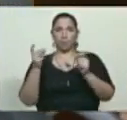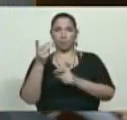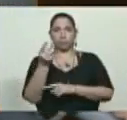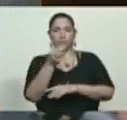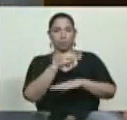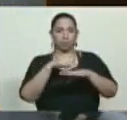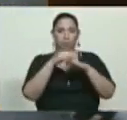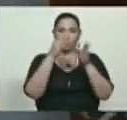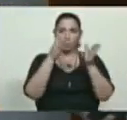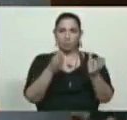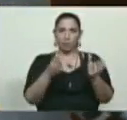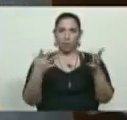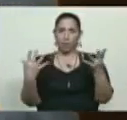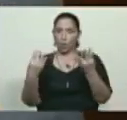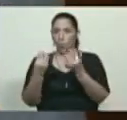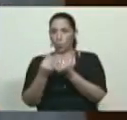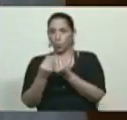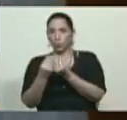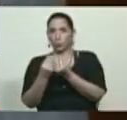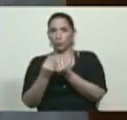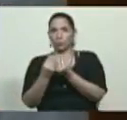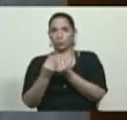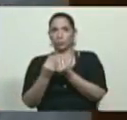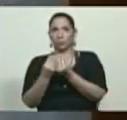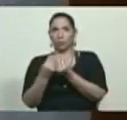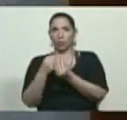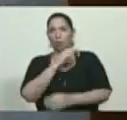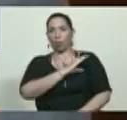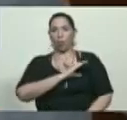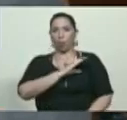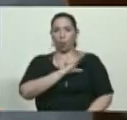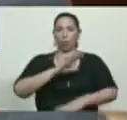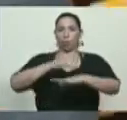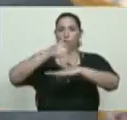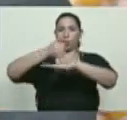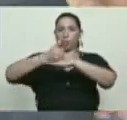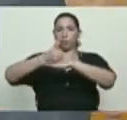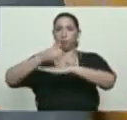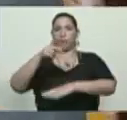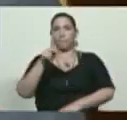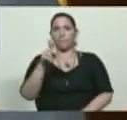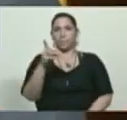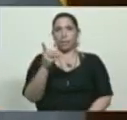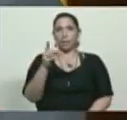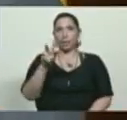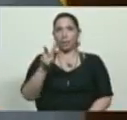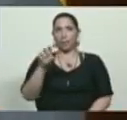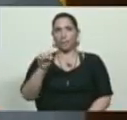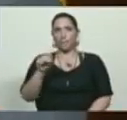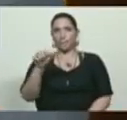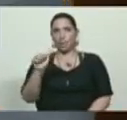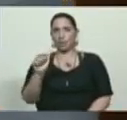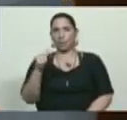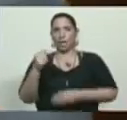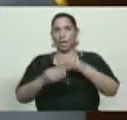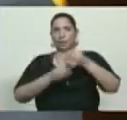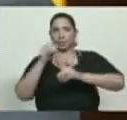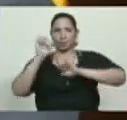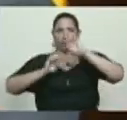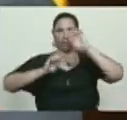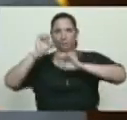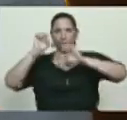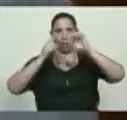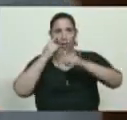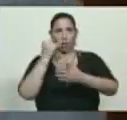viceministros, junto al Comité Ejecutivo de PDVSA, para hacer una evaluación